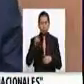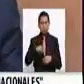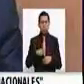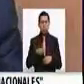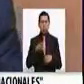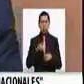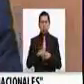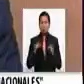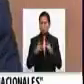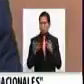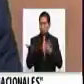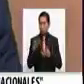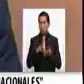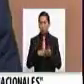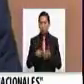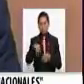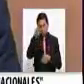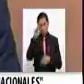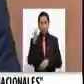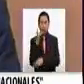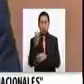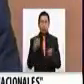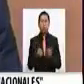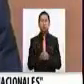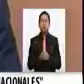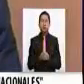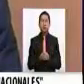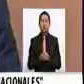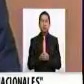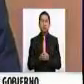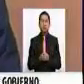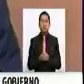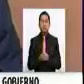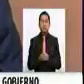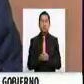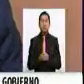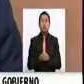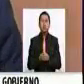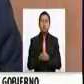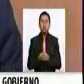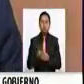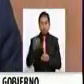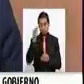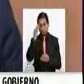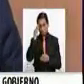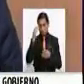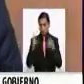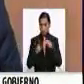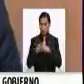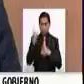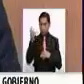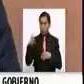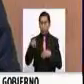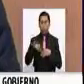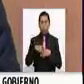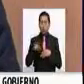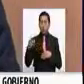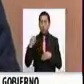los enlaces correspondientes en perú y bolivia al conocer esta iniciativa paraguay-argentina